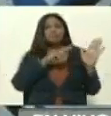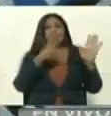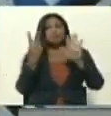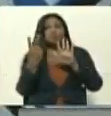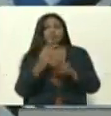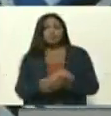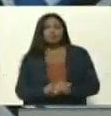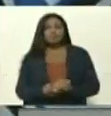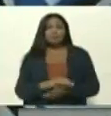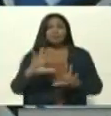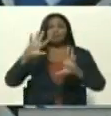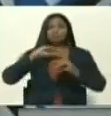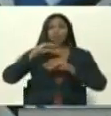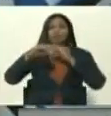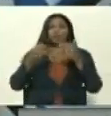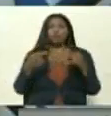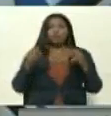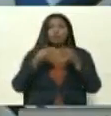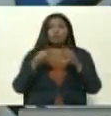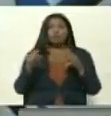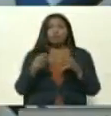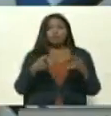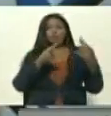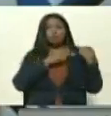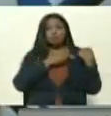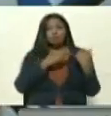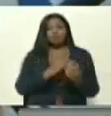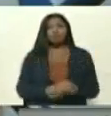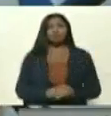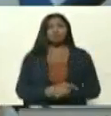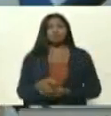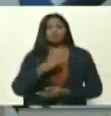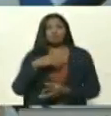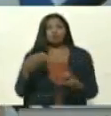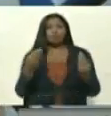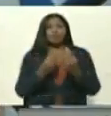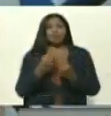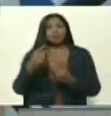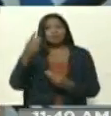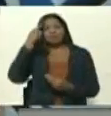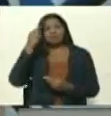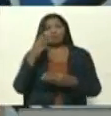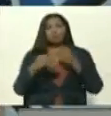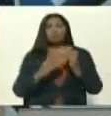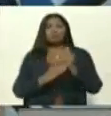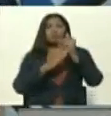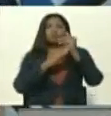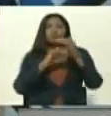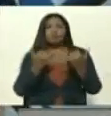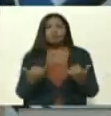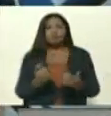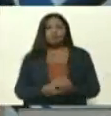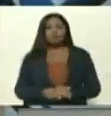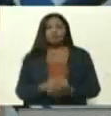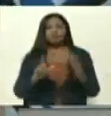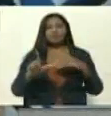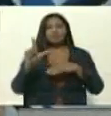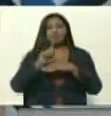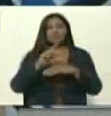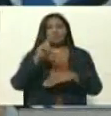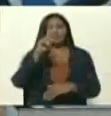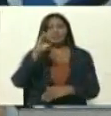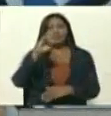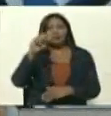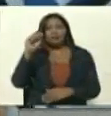2017, que asumimos este cargo y que nos ha acompañado desde ese momento como directora la licenciada Eliana Ruiz y